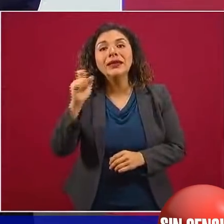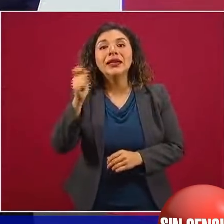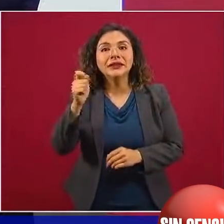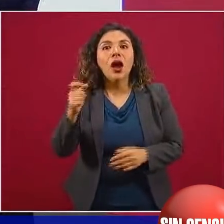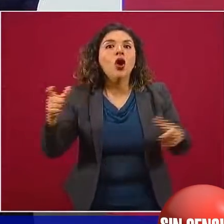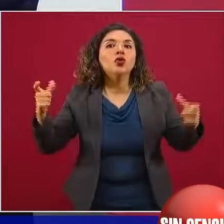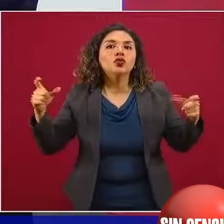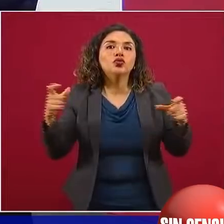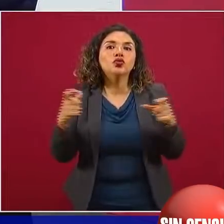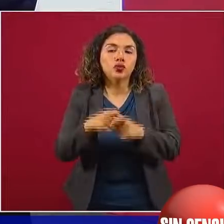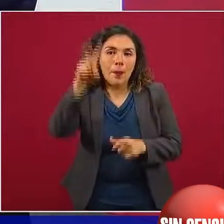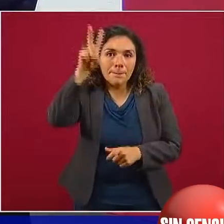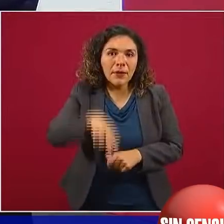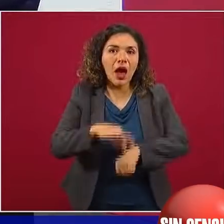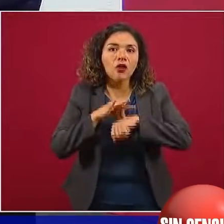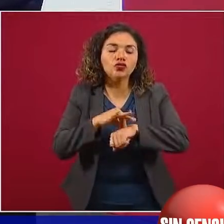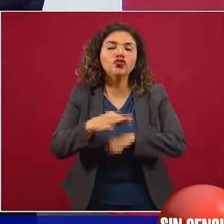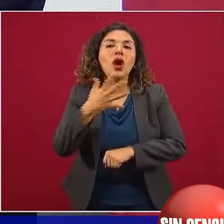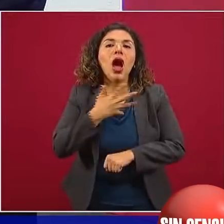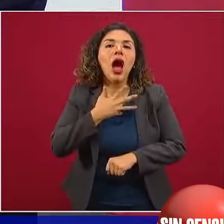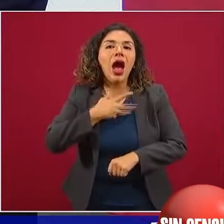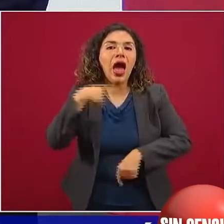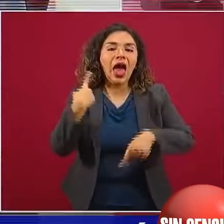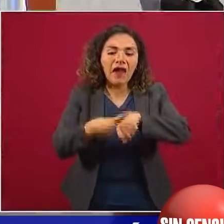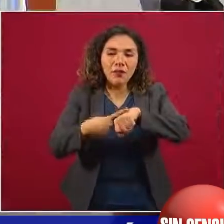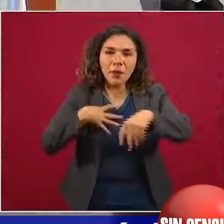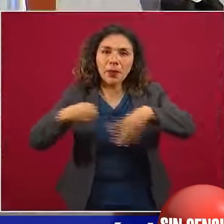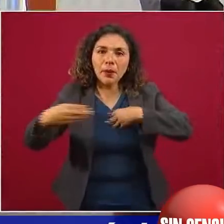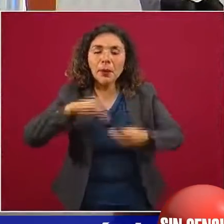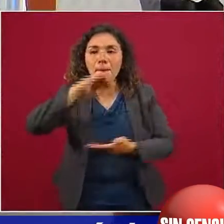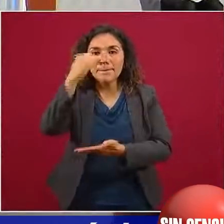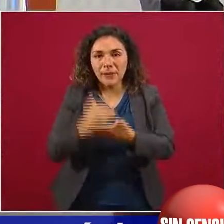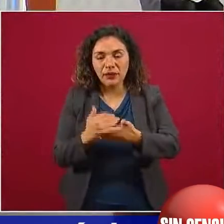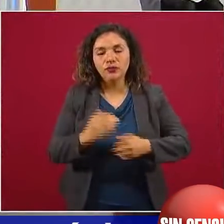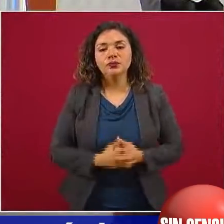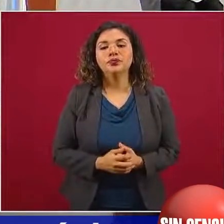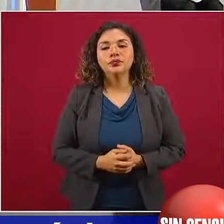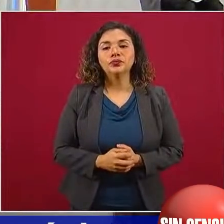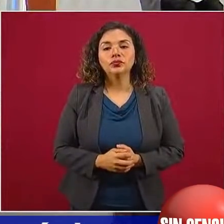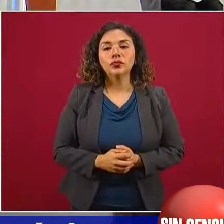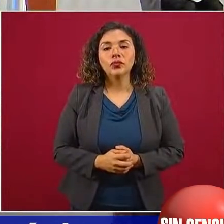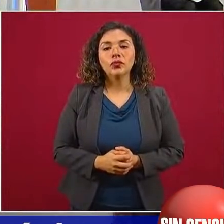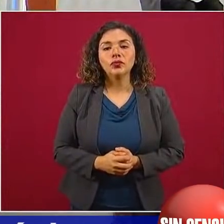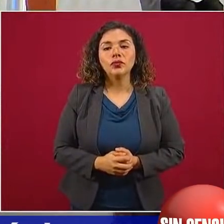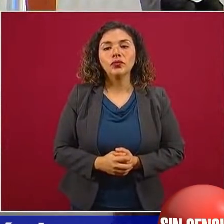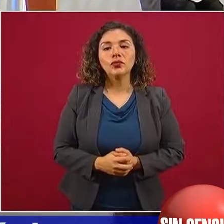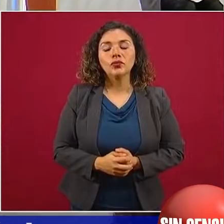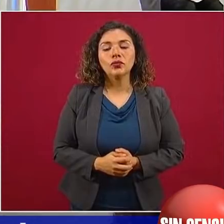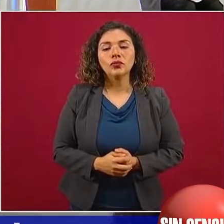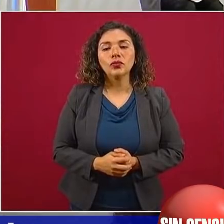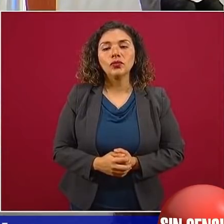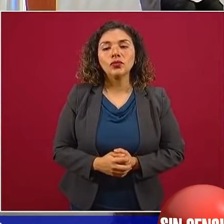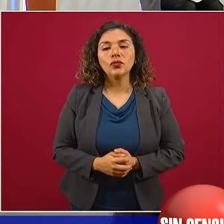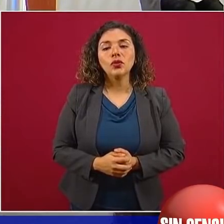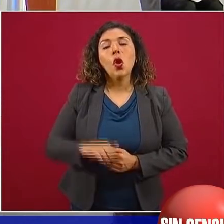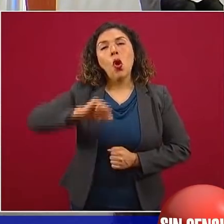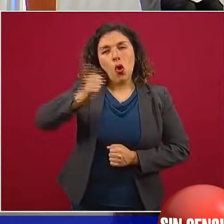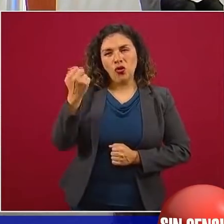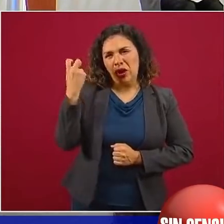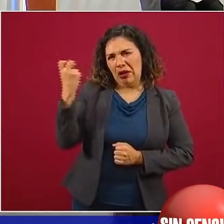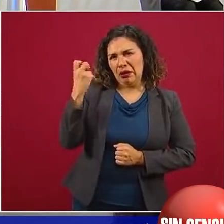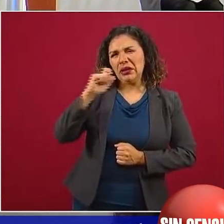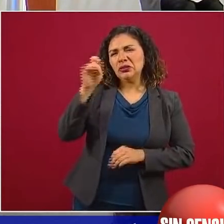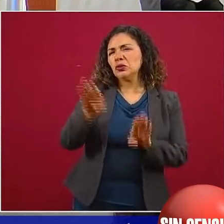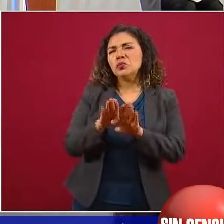reducción en términos numéricos de la epidemia. La siguiente diapositiva nos muestra la misma idea, ya no la explicaré en detalle, pero para